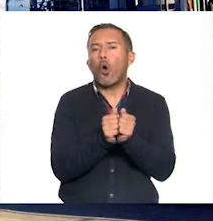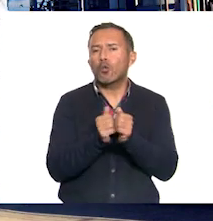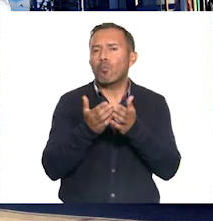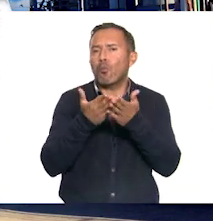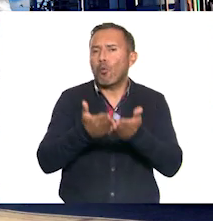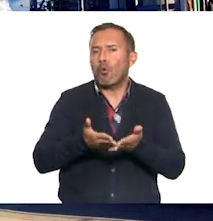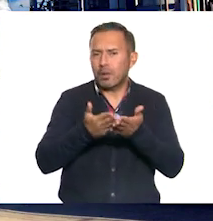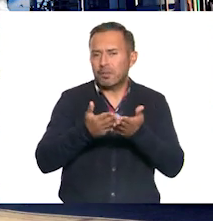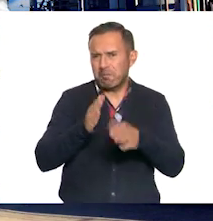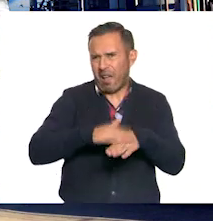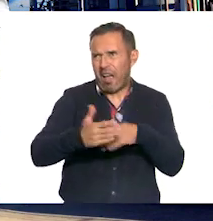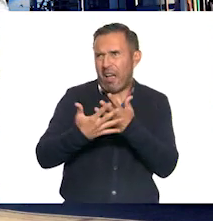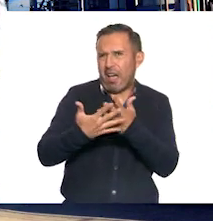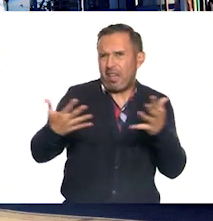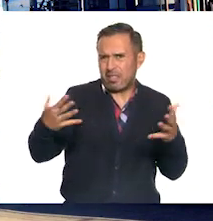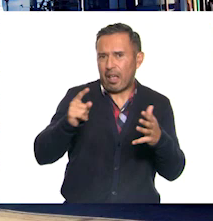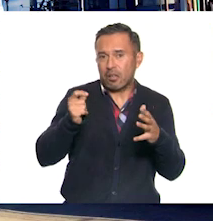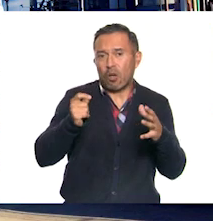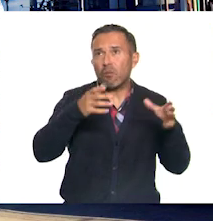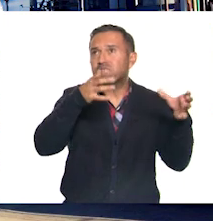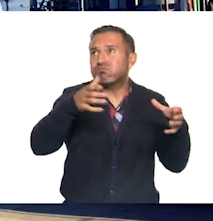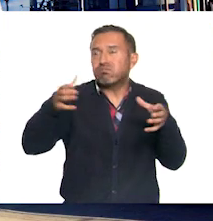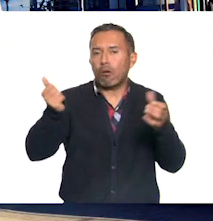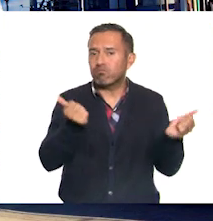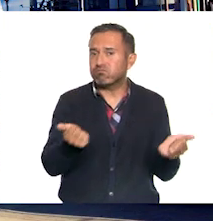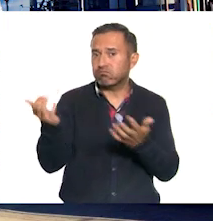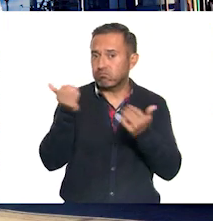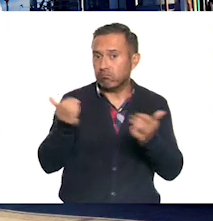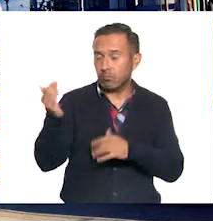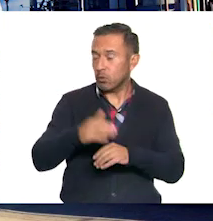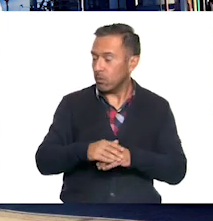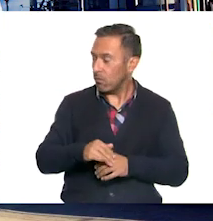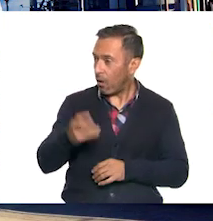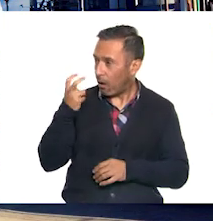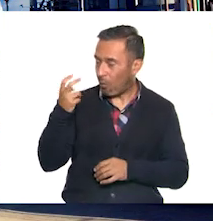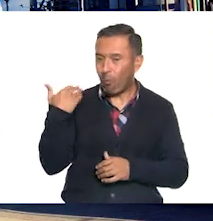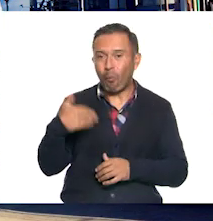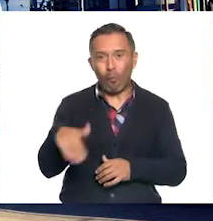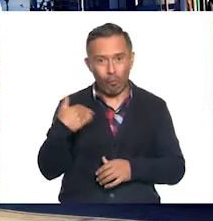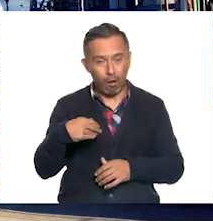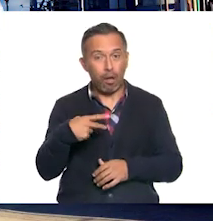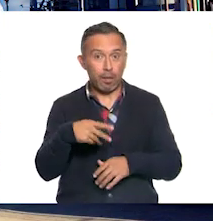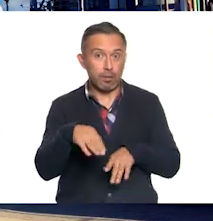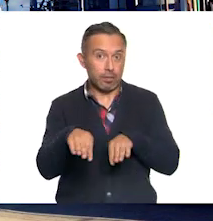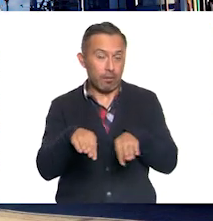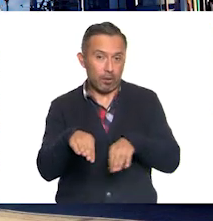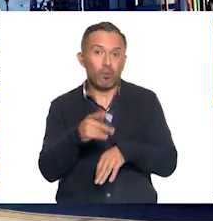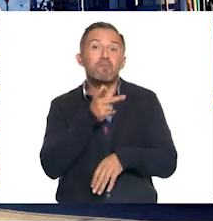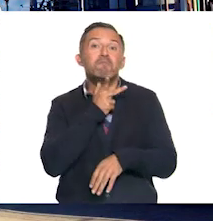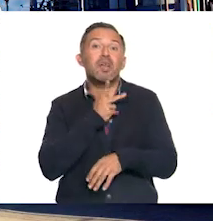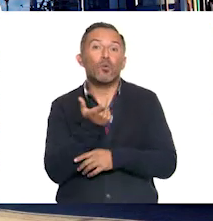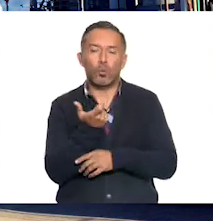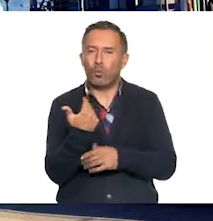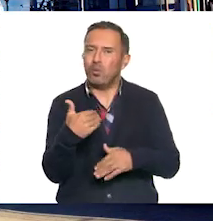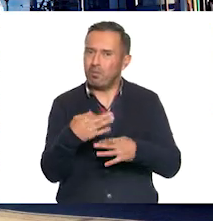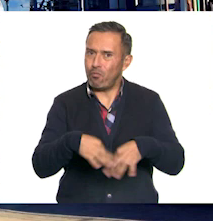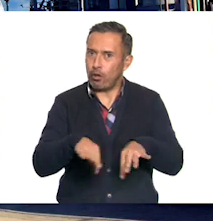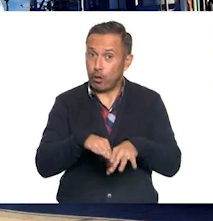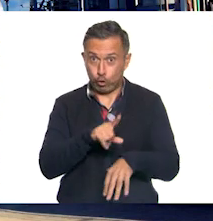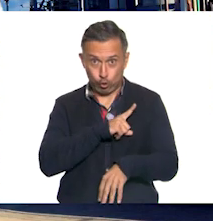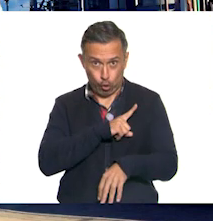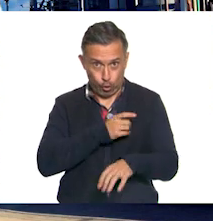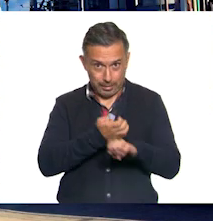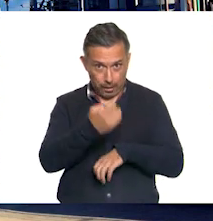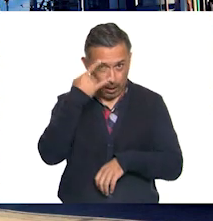tanque. Bueno, como conclusión puedo decir que es muy importante esta actividad económica, no solo para Campeche, es